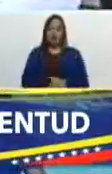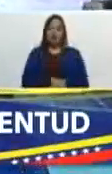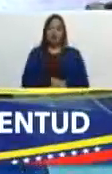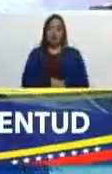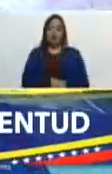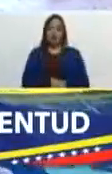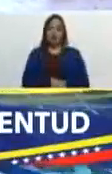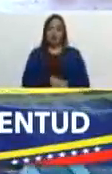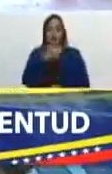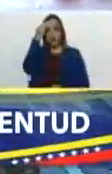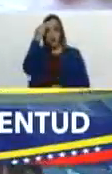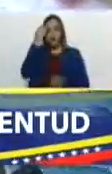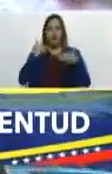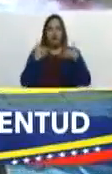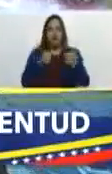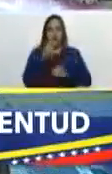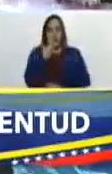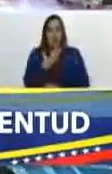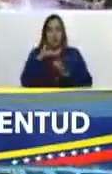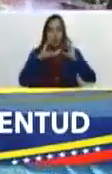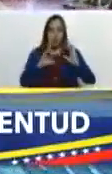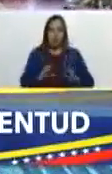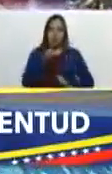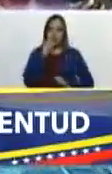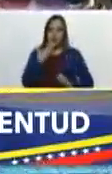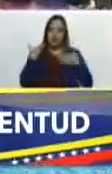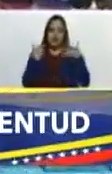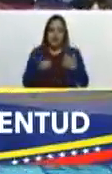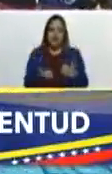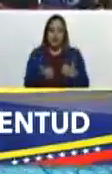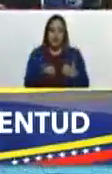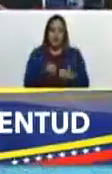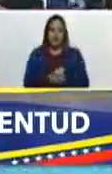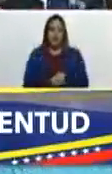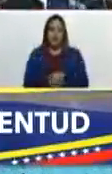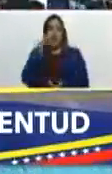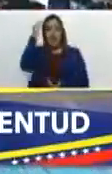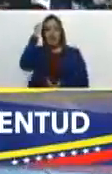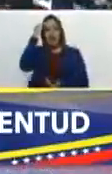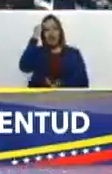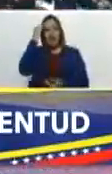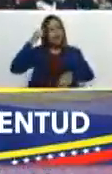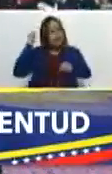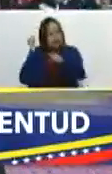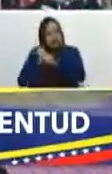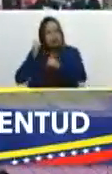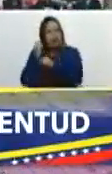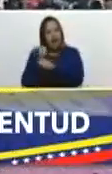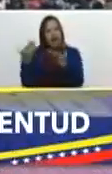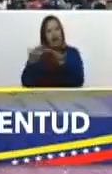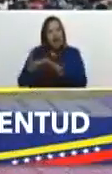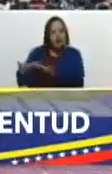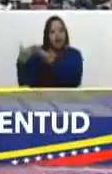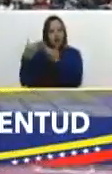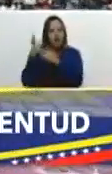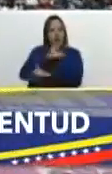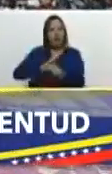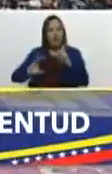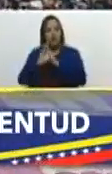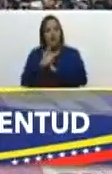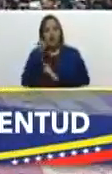La mente sana, cuerpo sano, mente sana. La mente ocupada en el estudio, en la cultura, en el